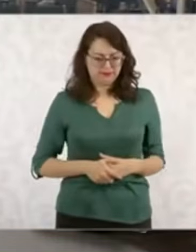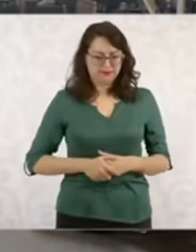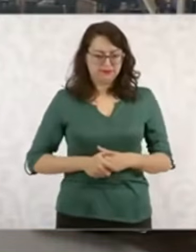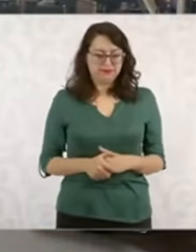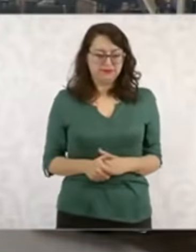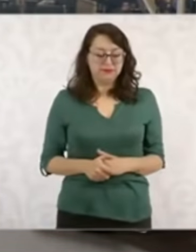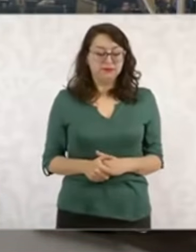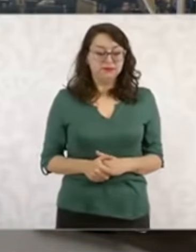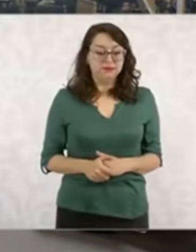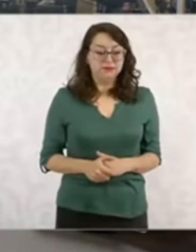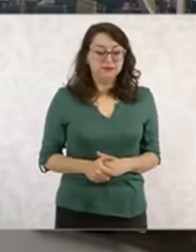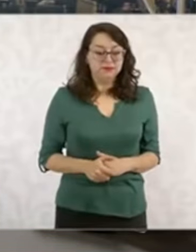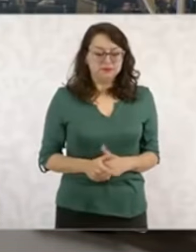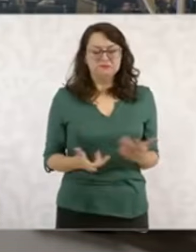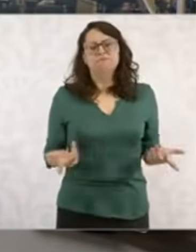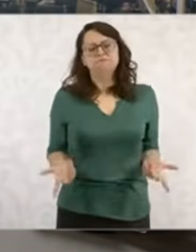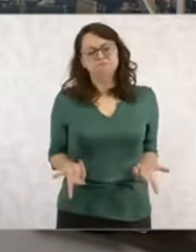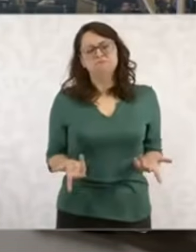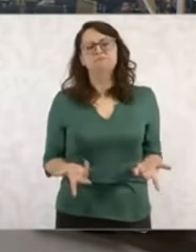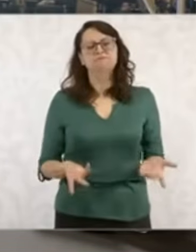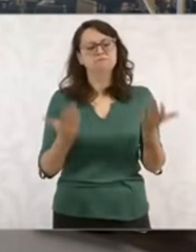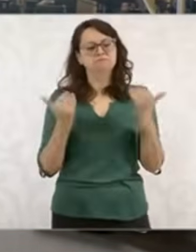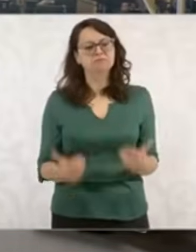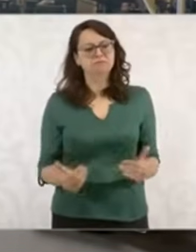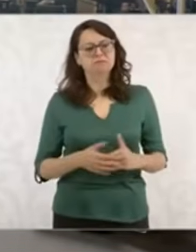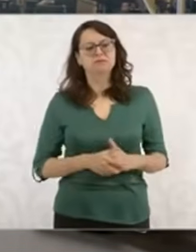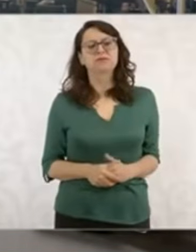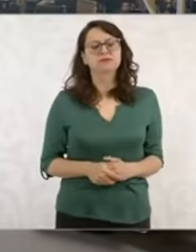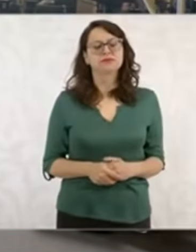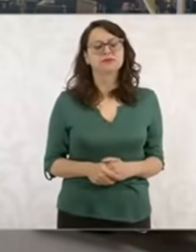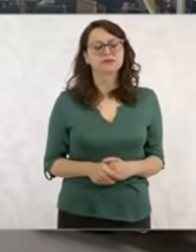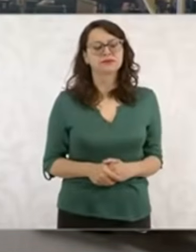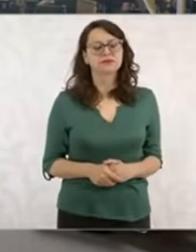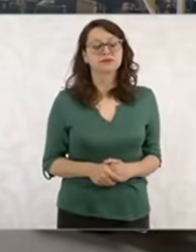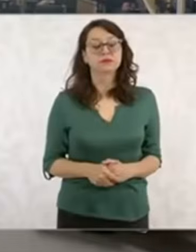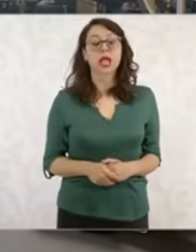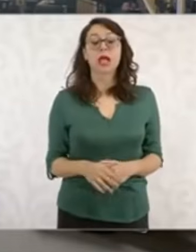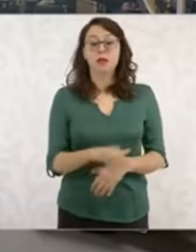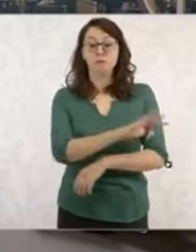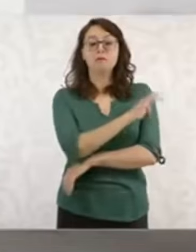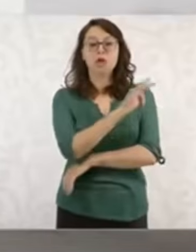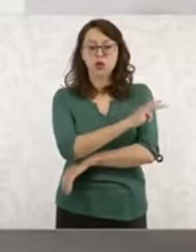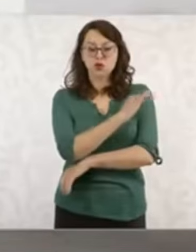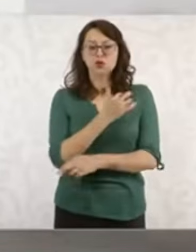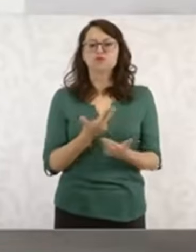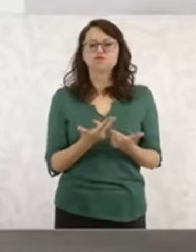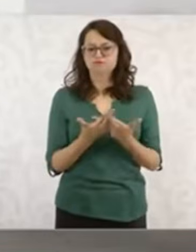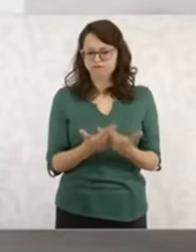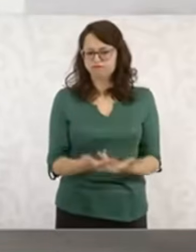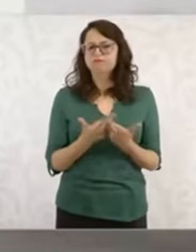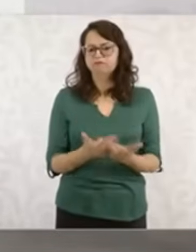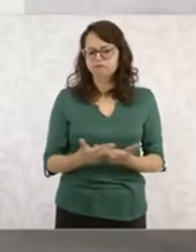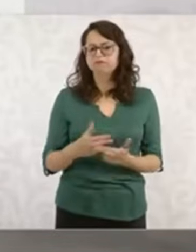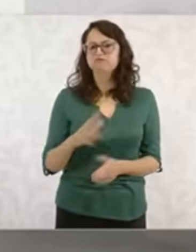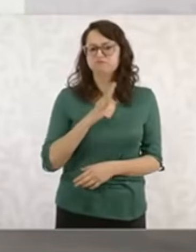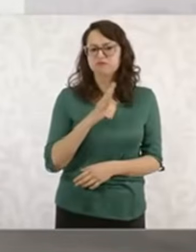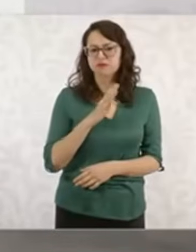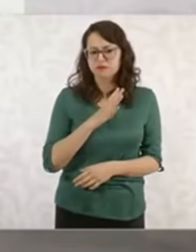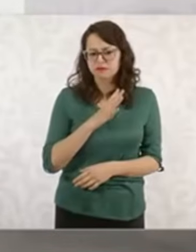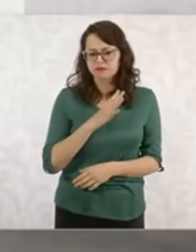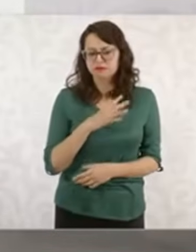Además de tener vacunas suficientes, me da la siguiente, por favor. Estamos informando a dónde acudir a